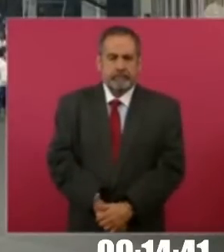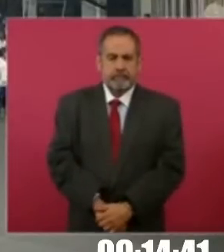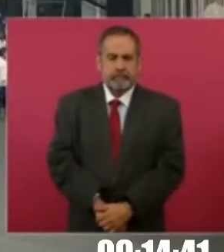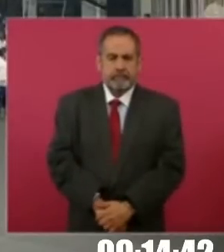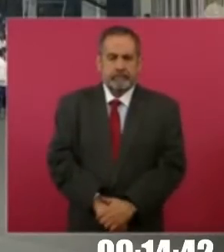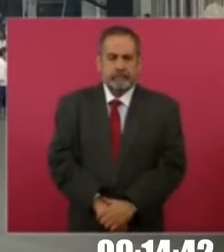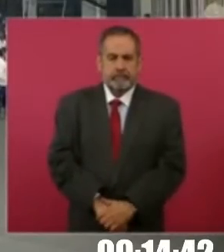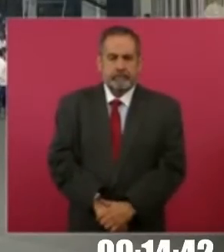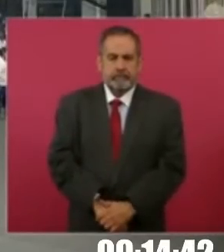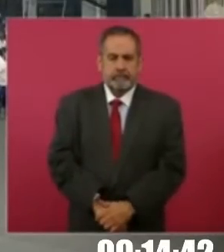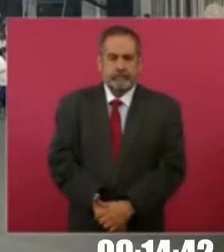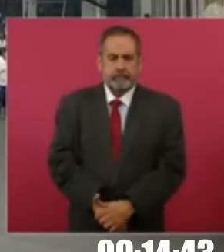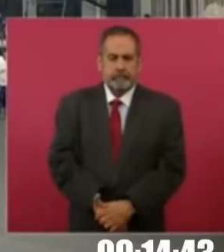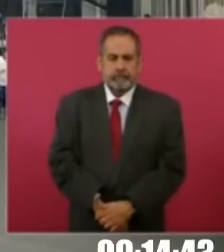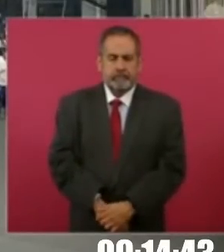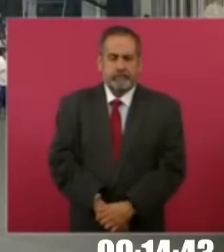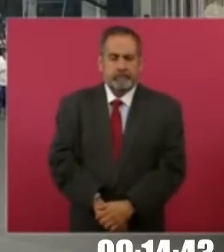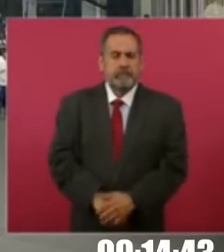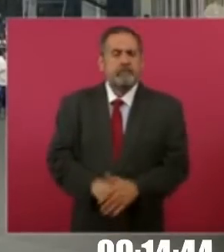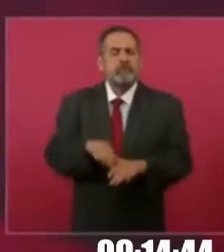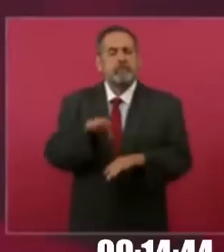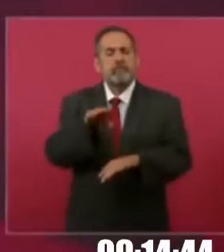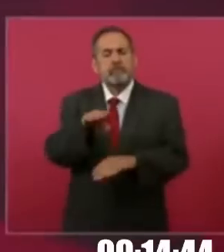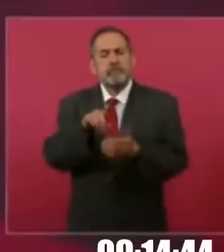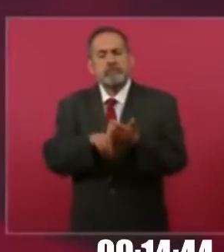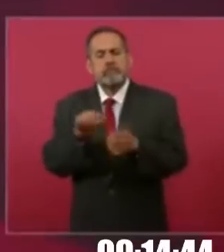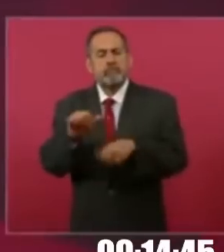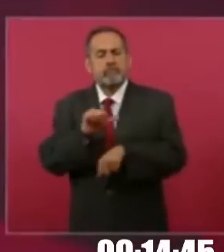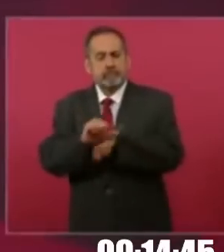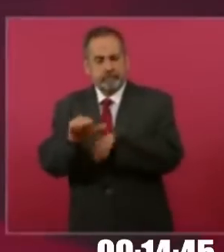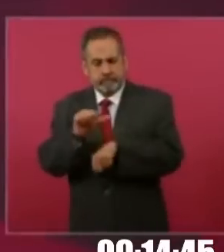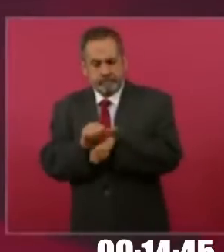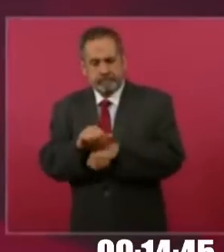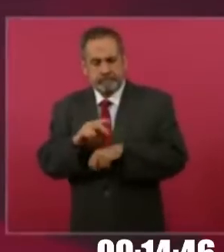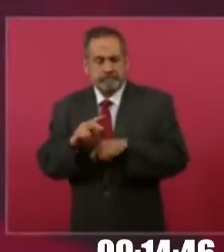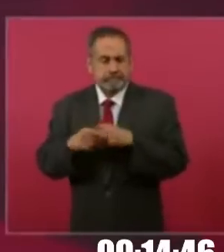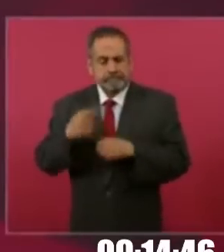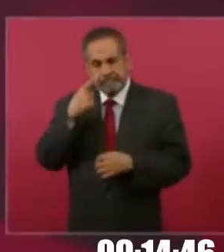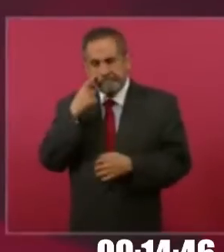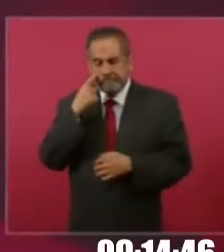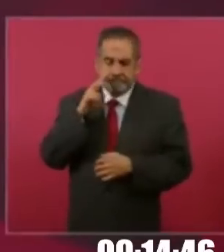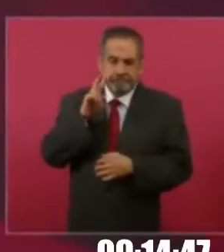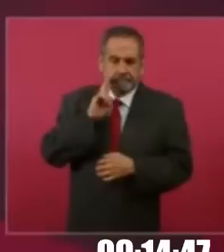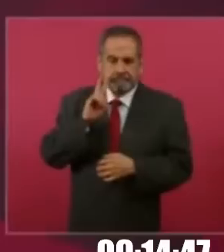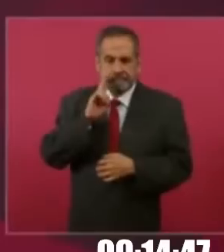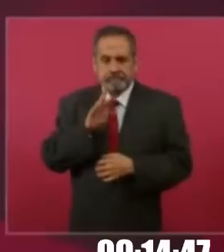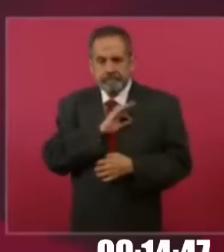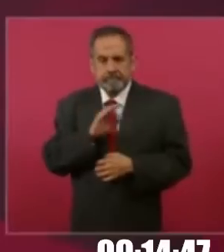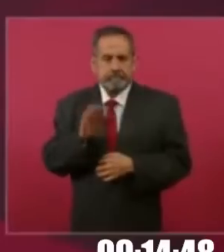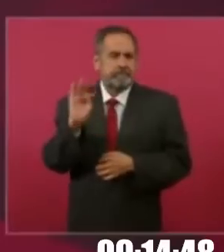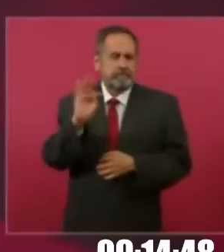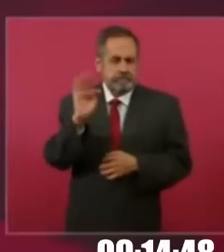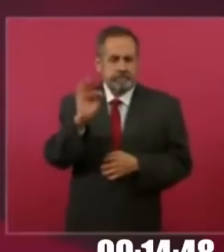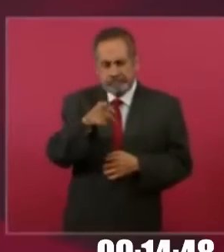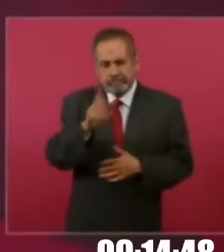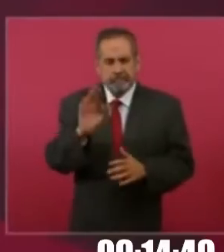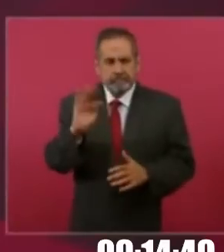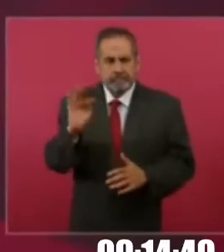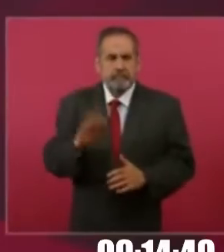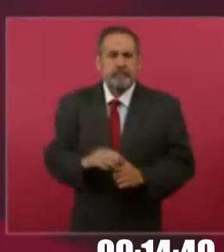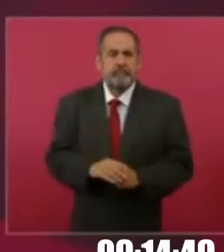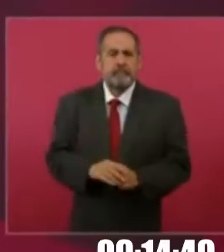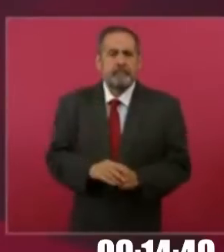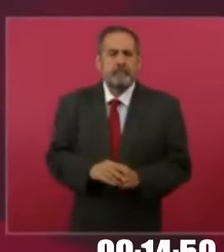en el caso de Argentina lo estamos viendo Es muy probable